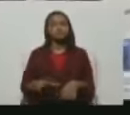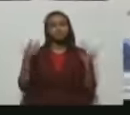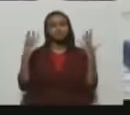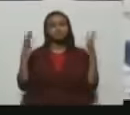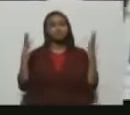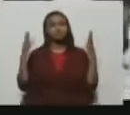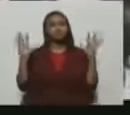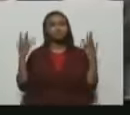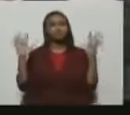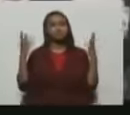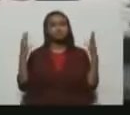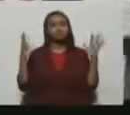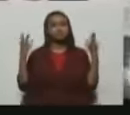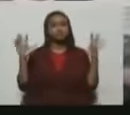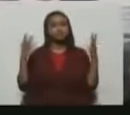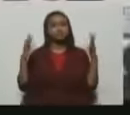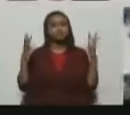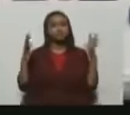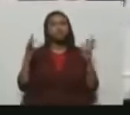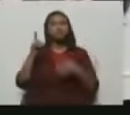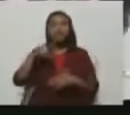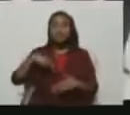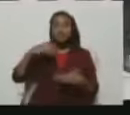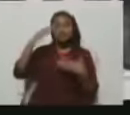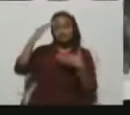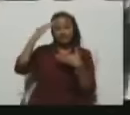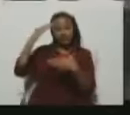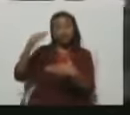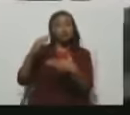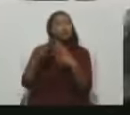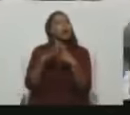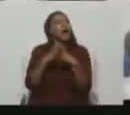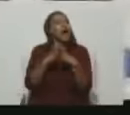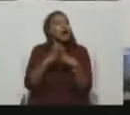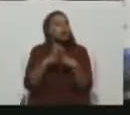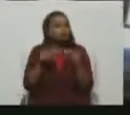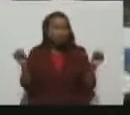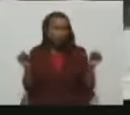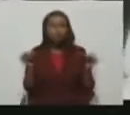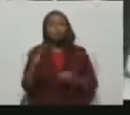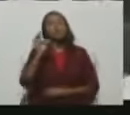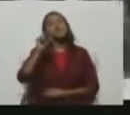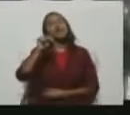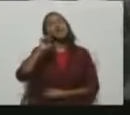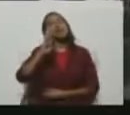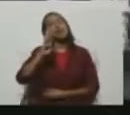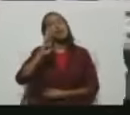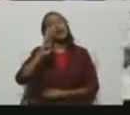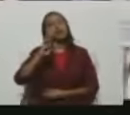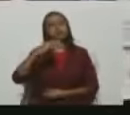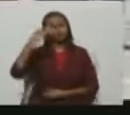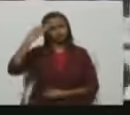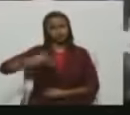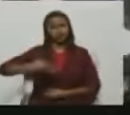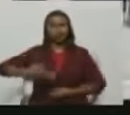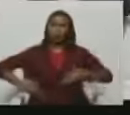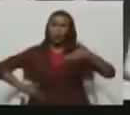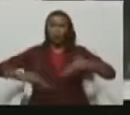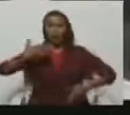también salud y vida a toda nuestra querida Fuerza Armada Nacional Bolivariana, soldados y